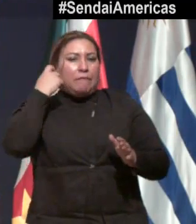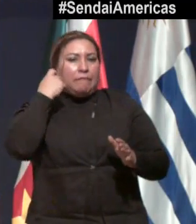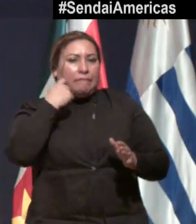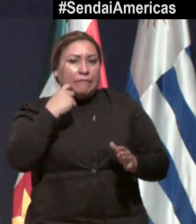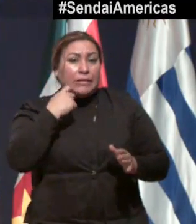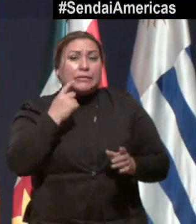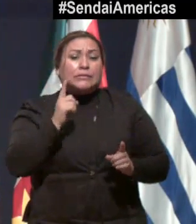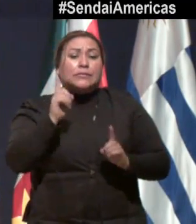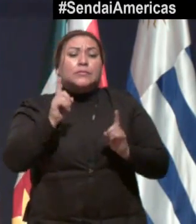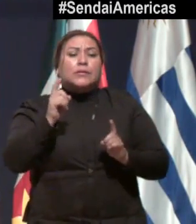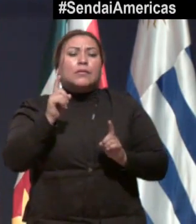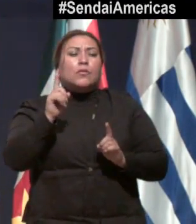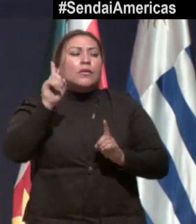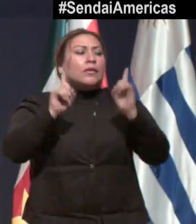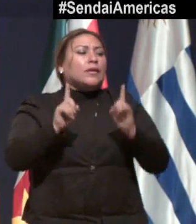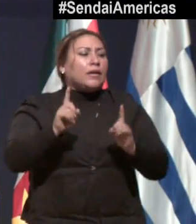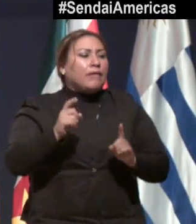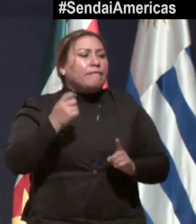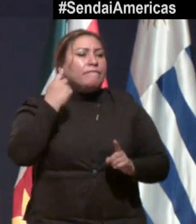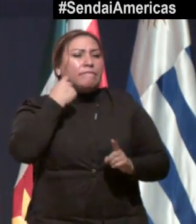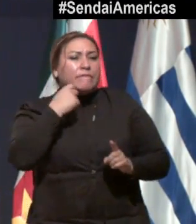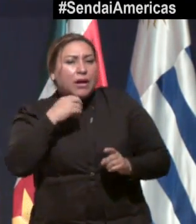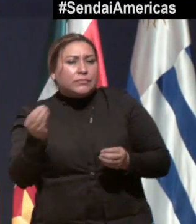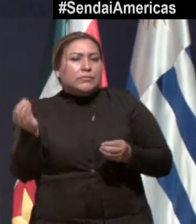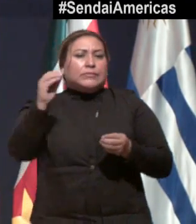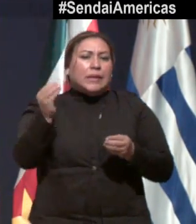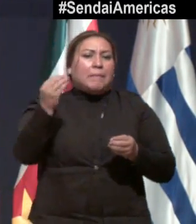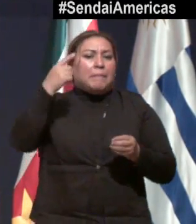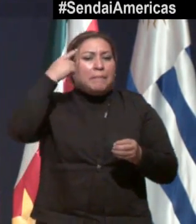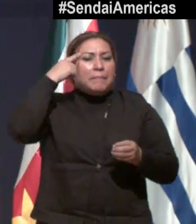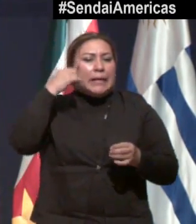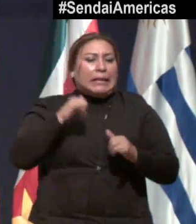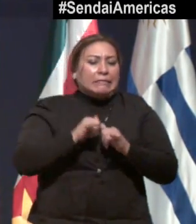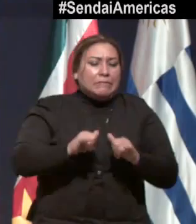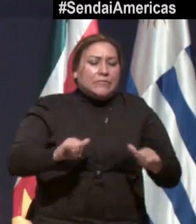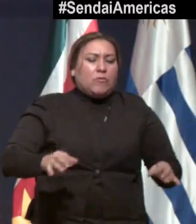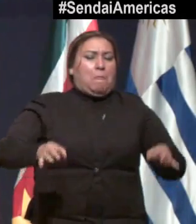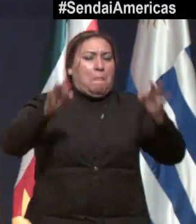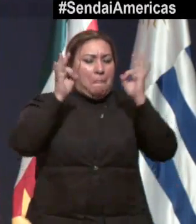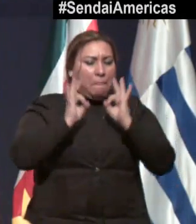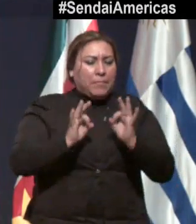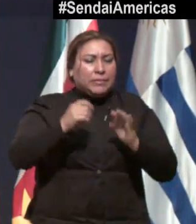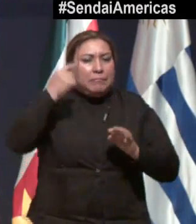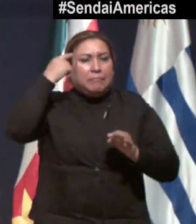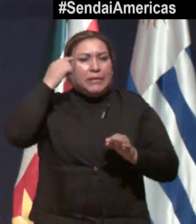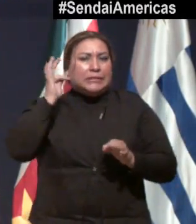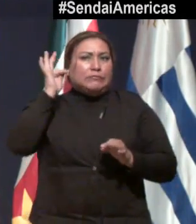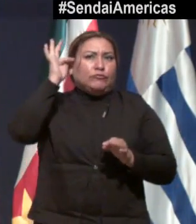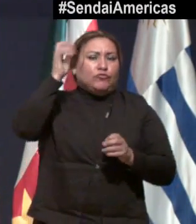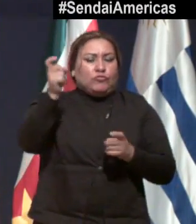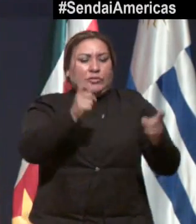¿qué falta aún para lograr la información sobre el riesgo en acciones